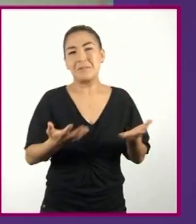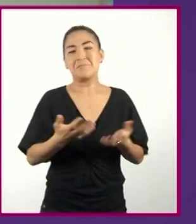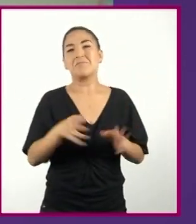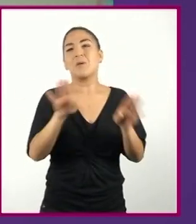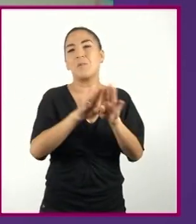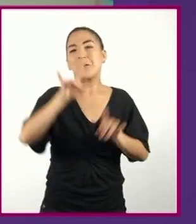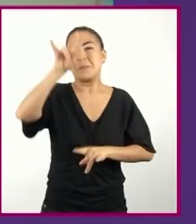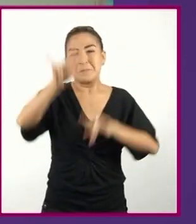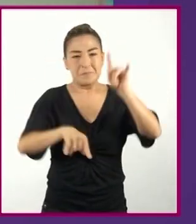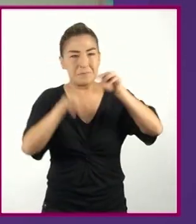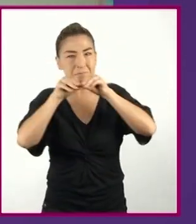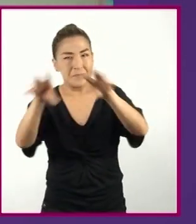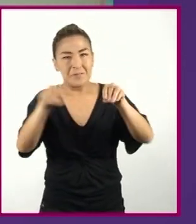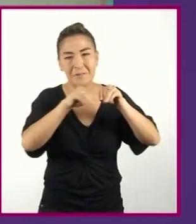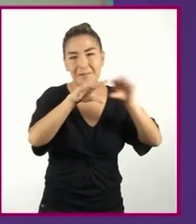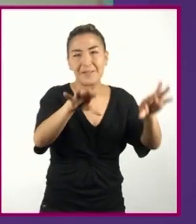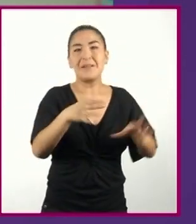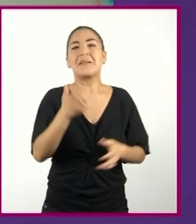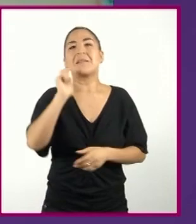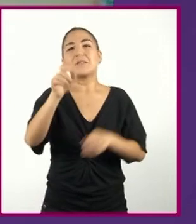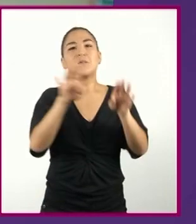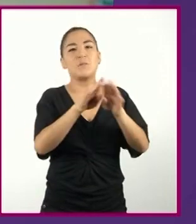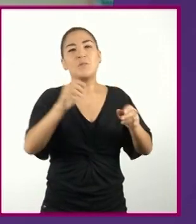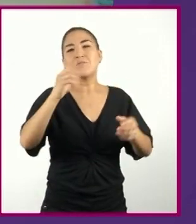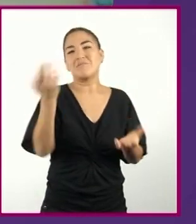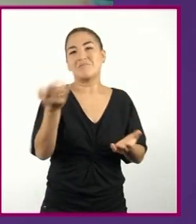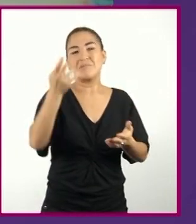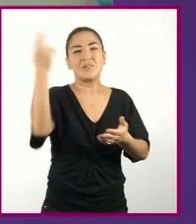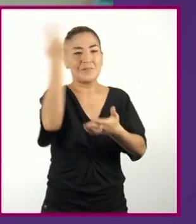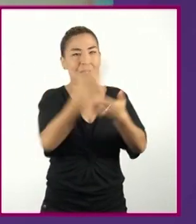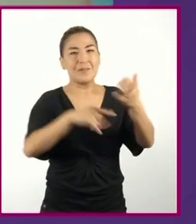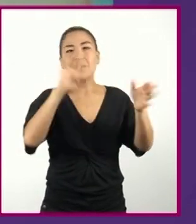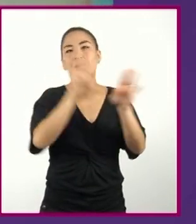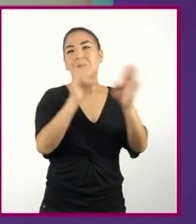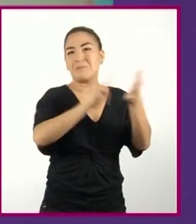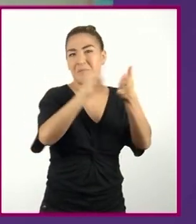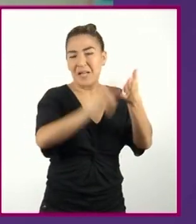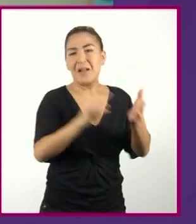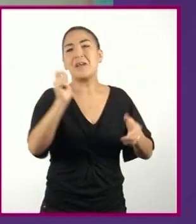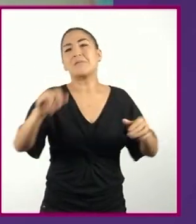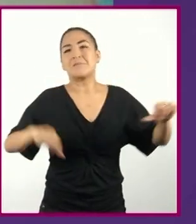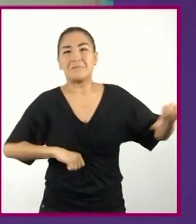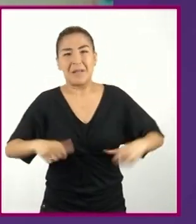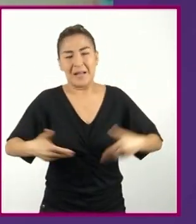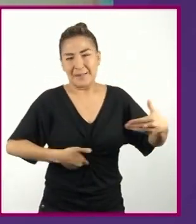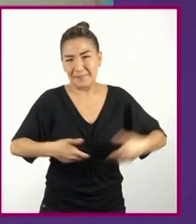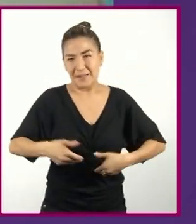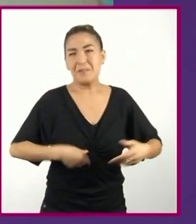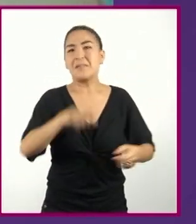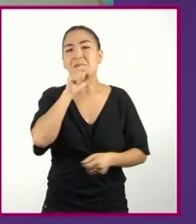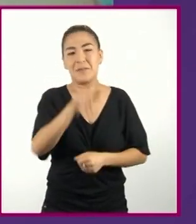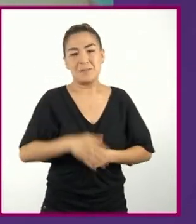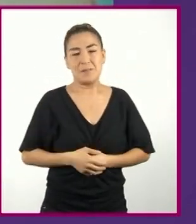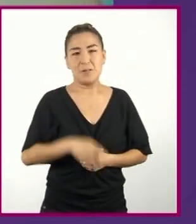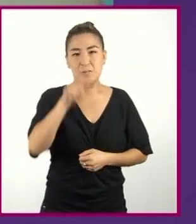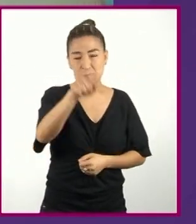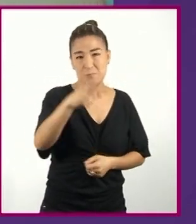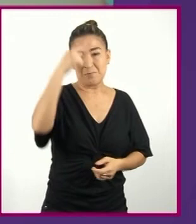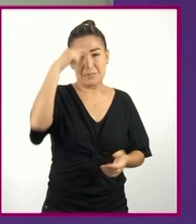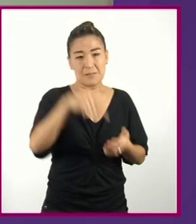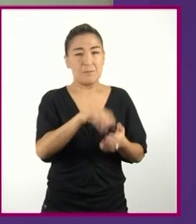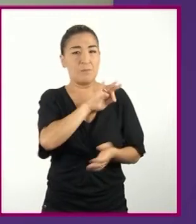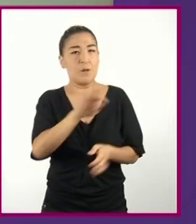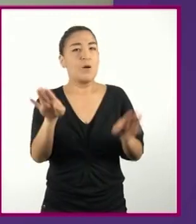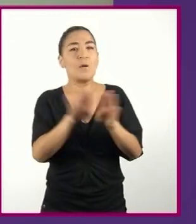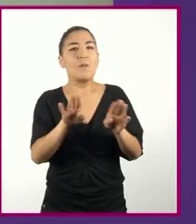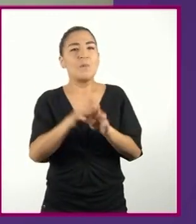campaña, murales representativos o incluso un performance. ¿Tú crees que podamos hacer un cambio